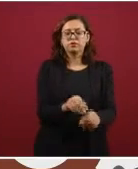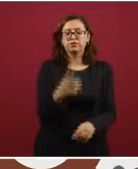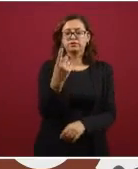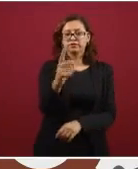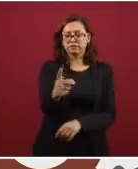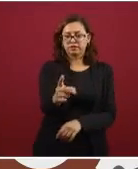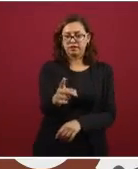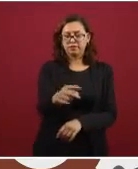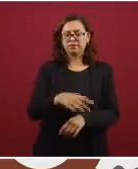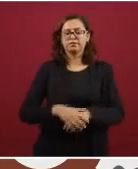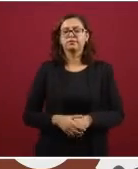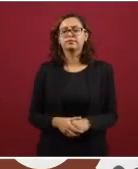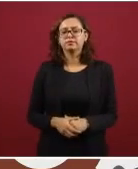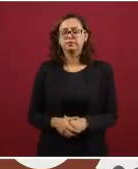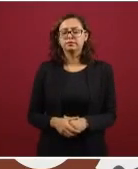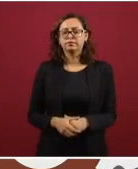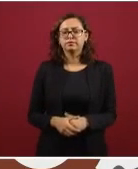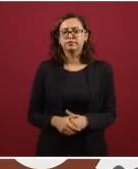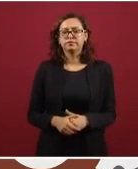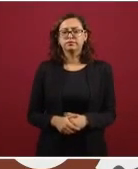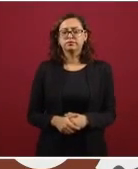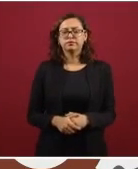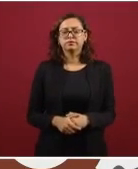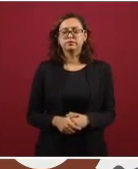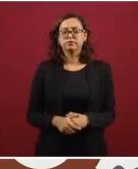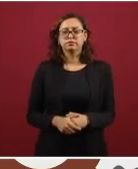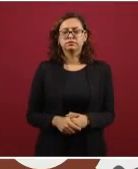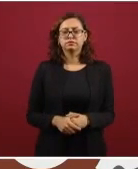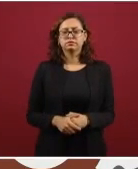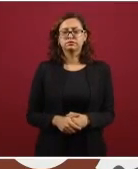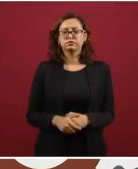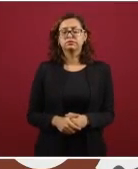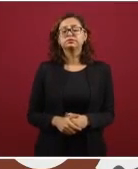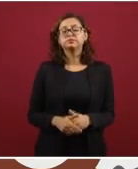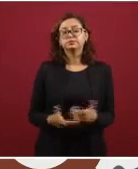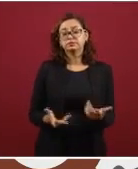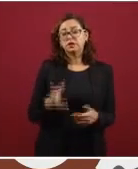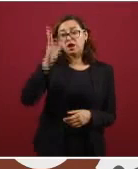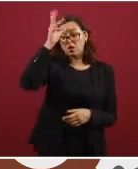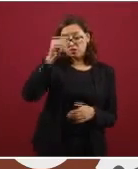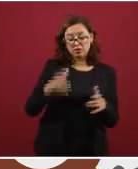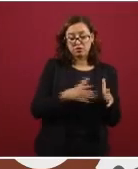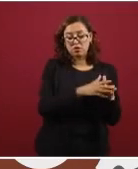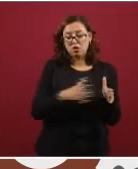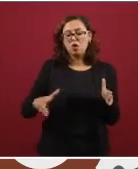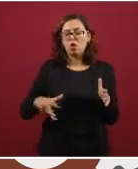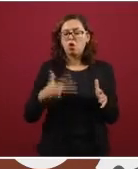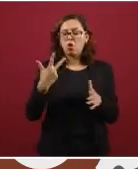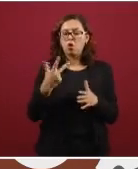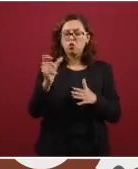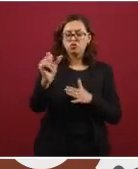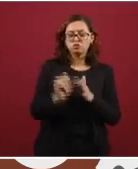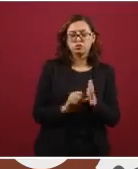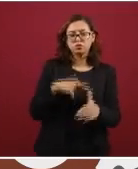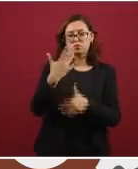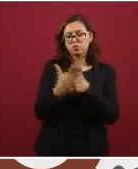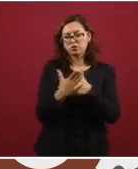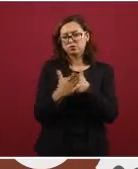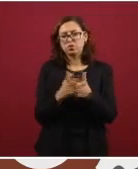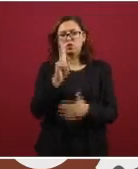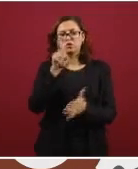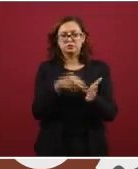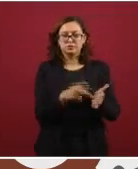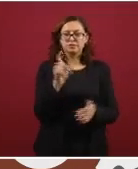que haremos un primer corte a los 8 meses, es decir, en marzo del 2020